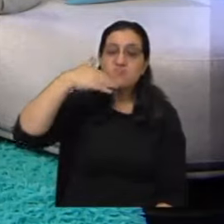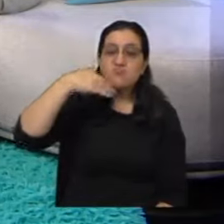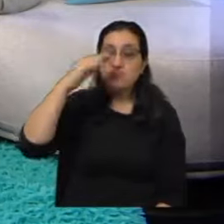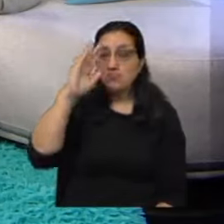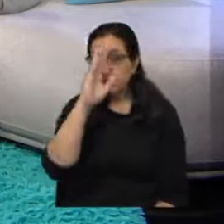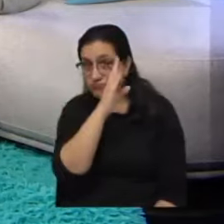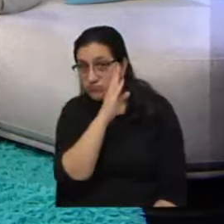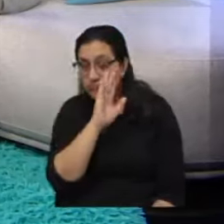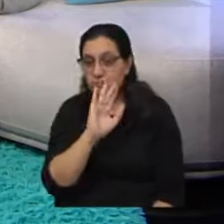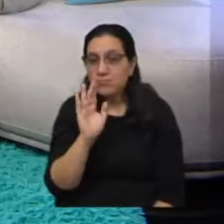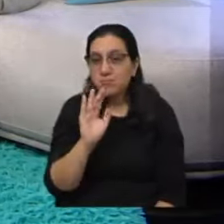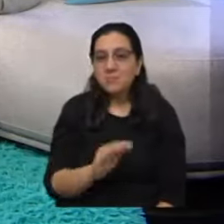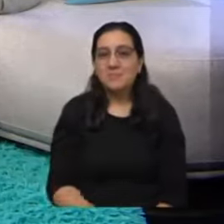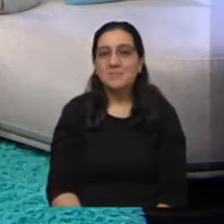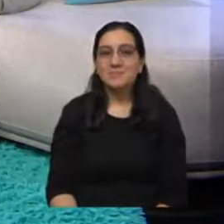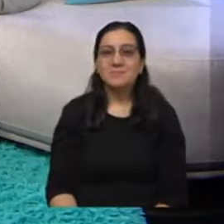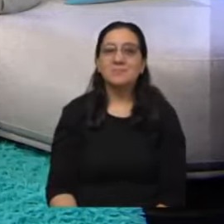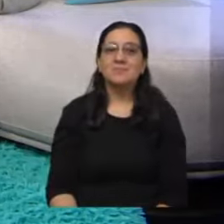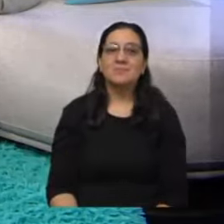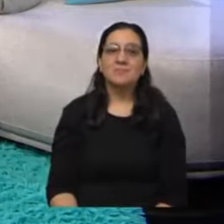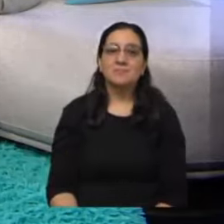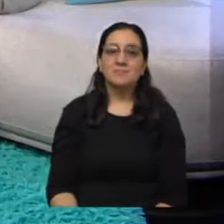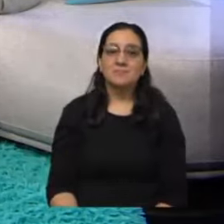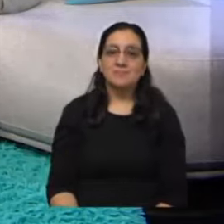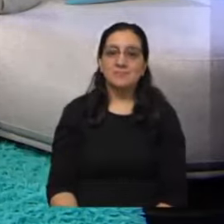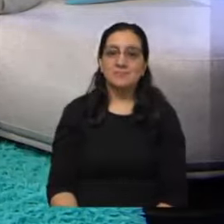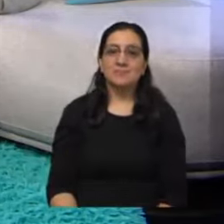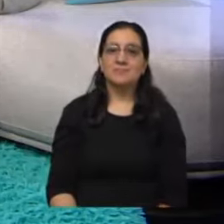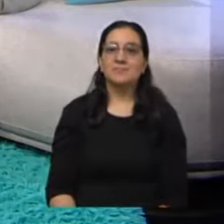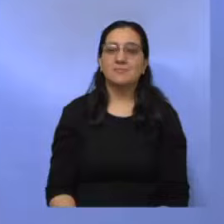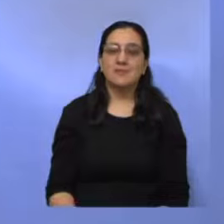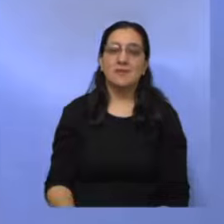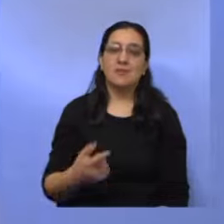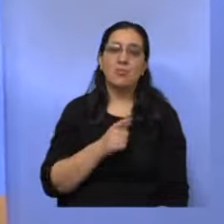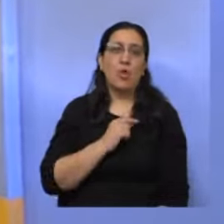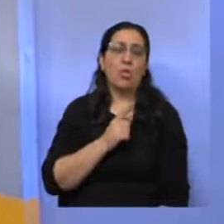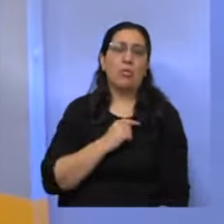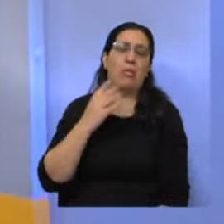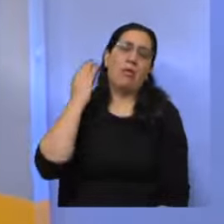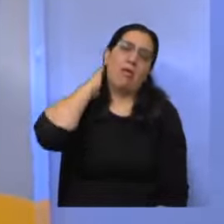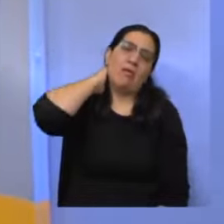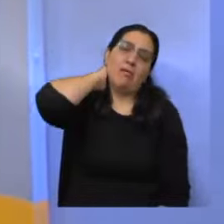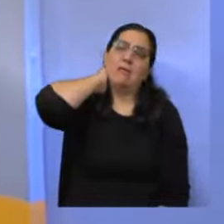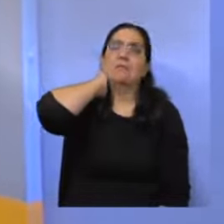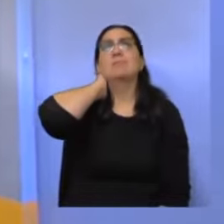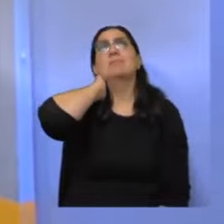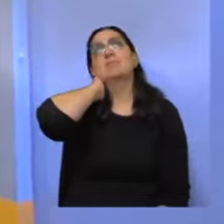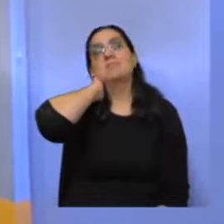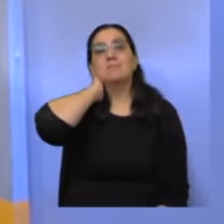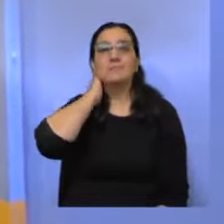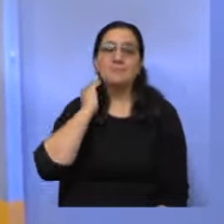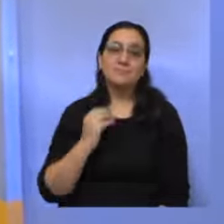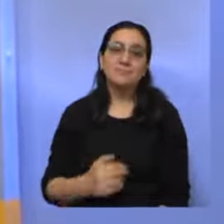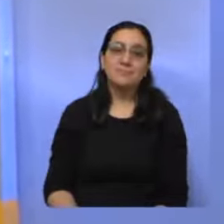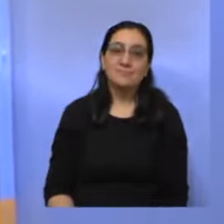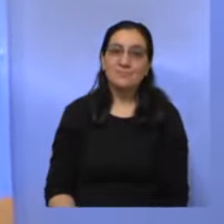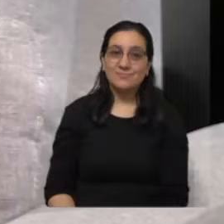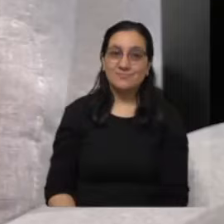escondida. Encuentra la cámara. Una contractura. Estamos todos contracturados, no podemos buscarla. Señoras y señores, bueno, por el